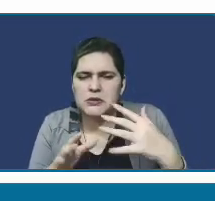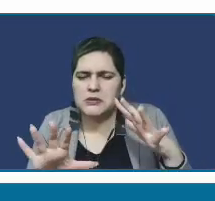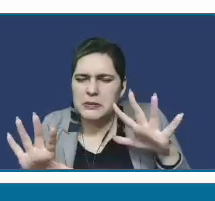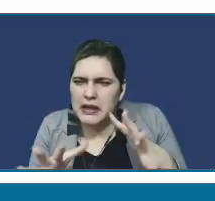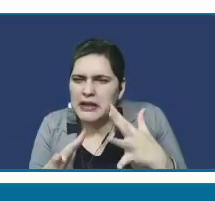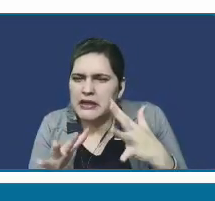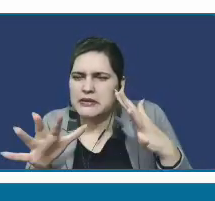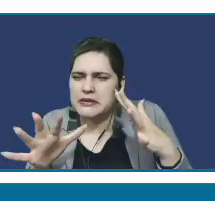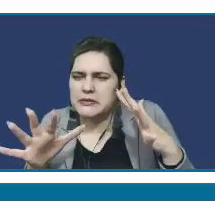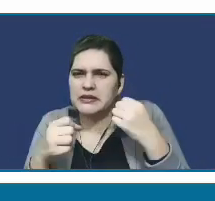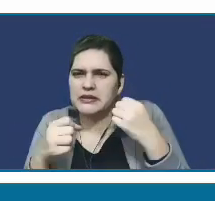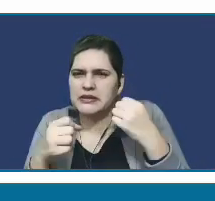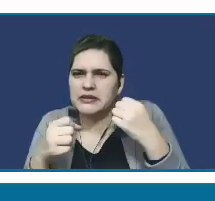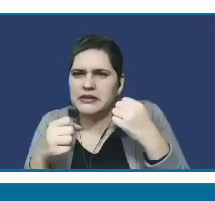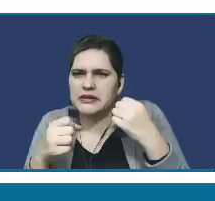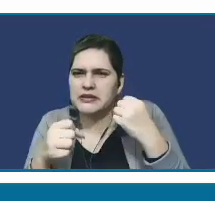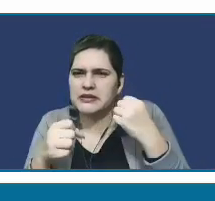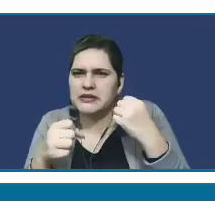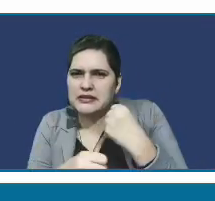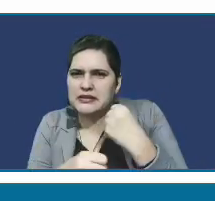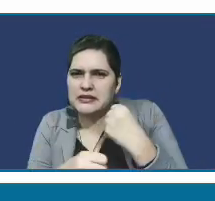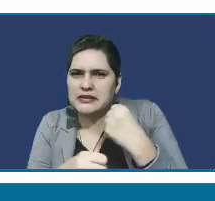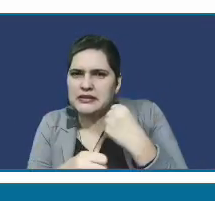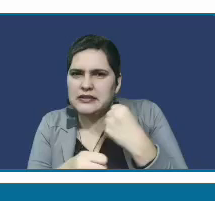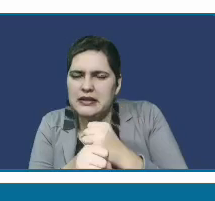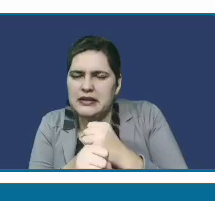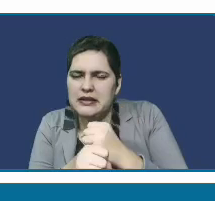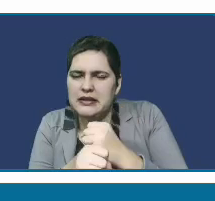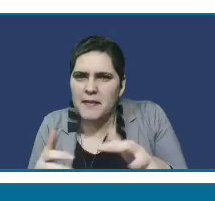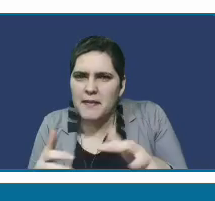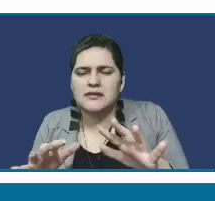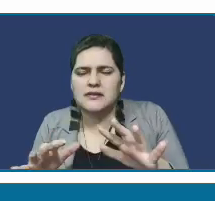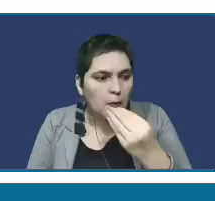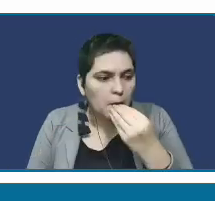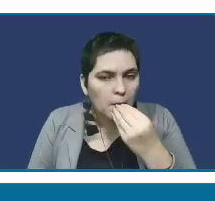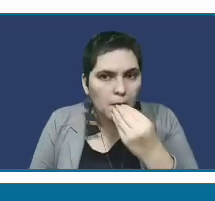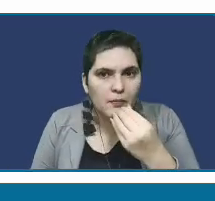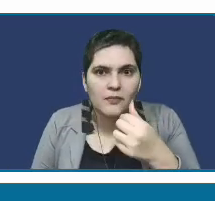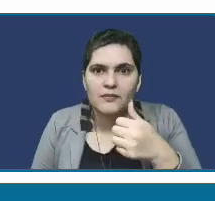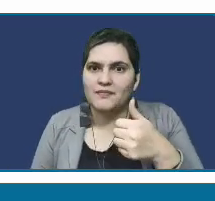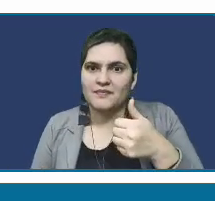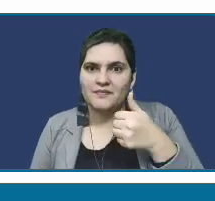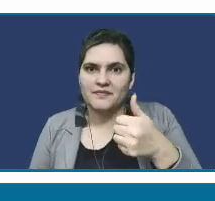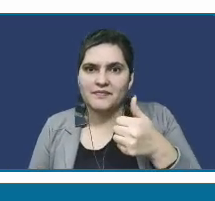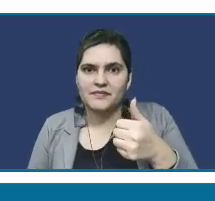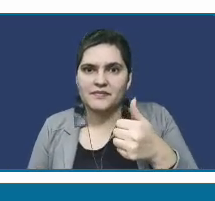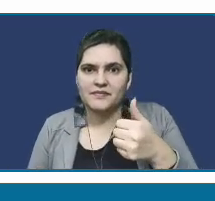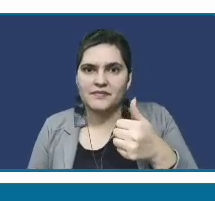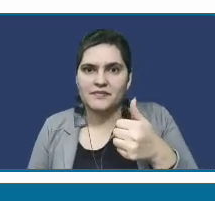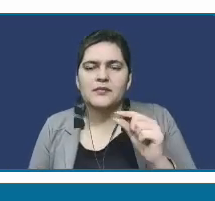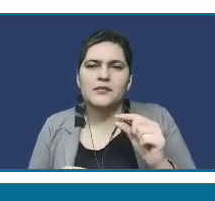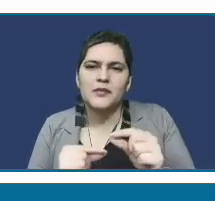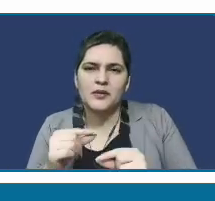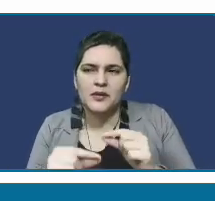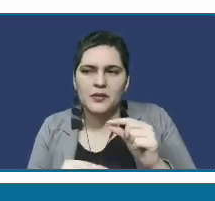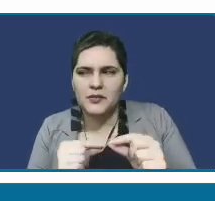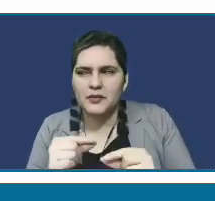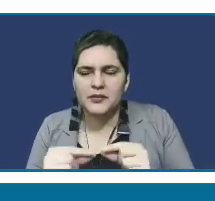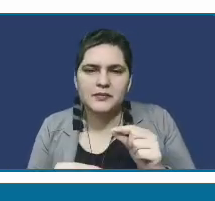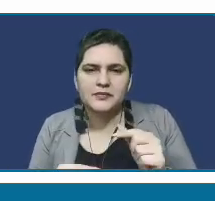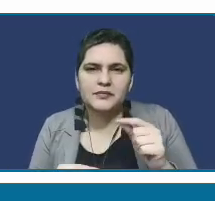que lo pueda probar por primera vez, ¿ya? Entonces, el paso muchas veces de lo que queremos, ¿no es